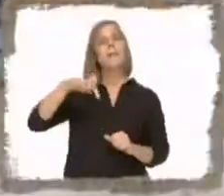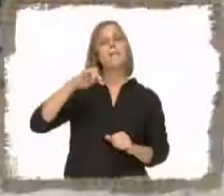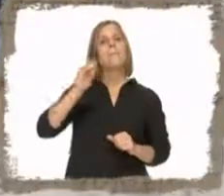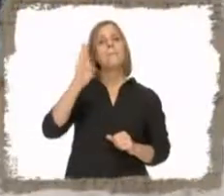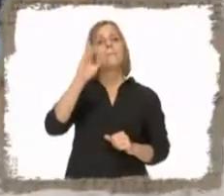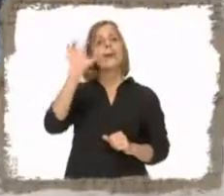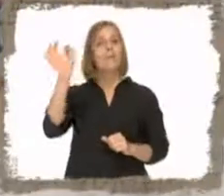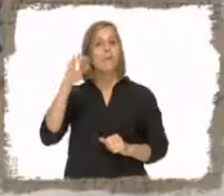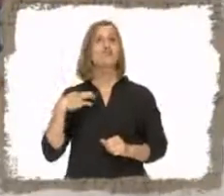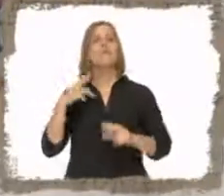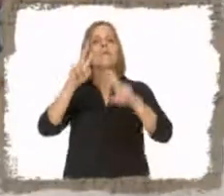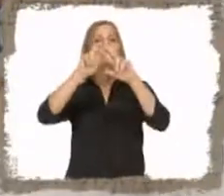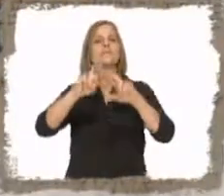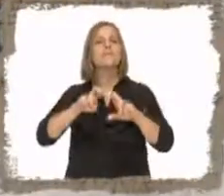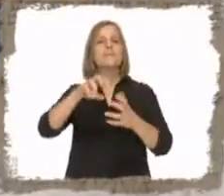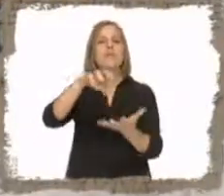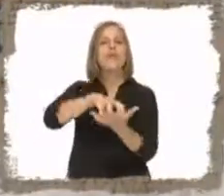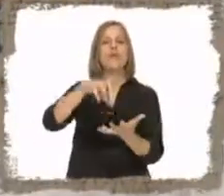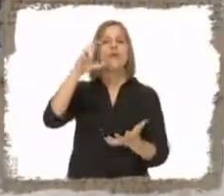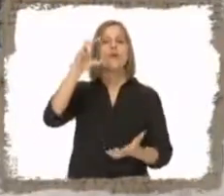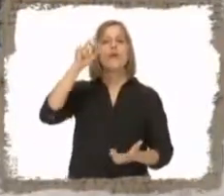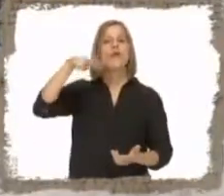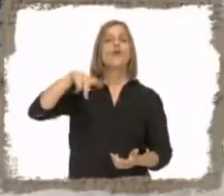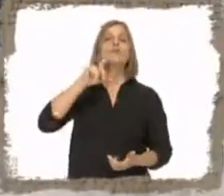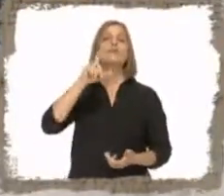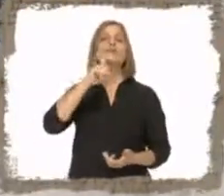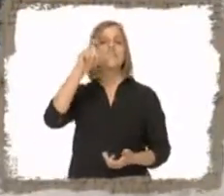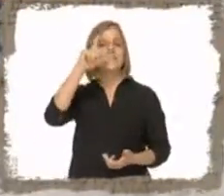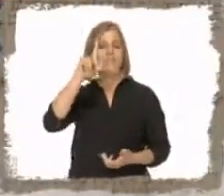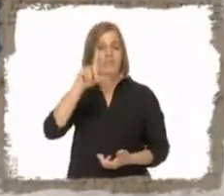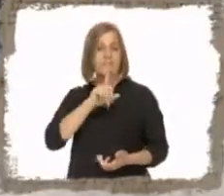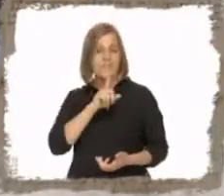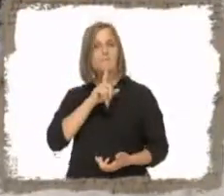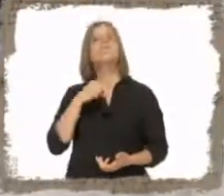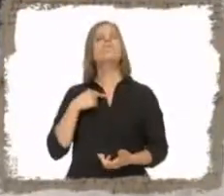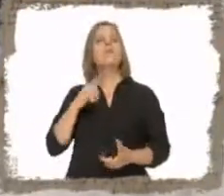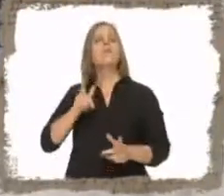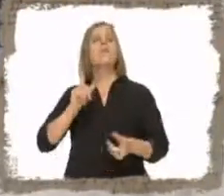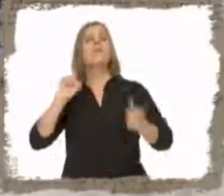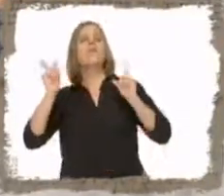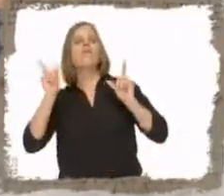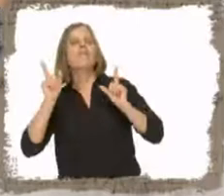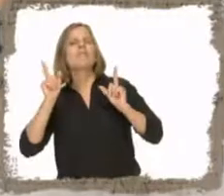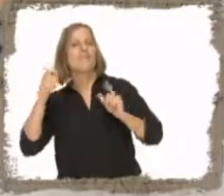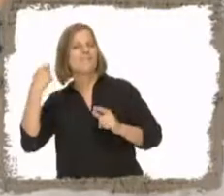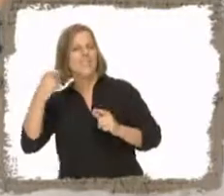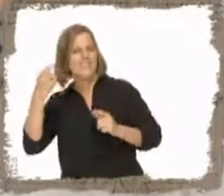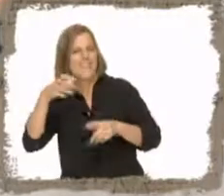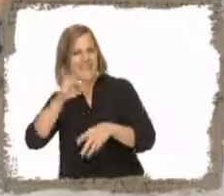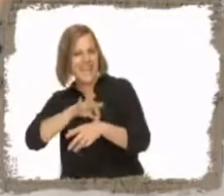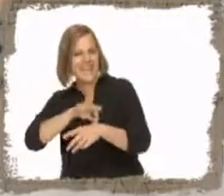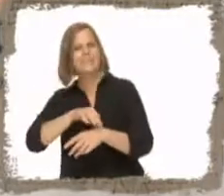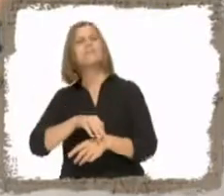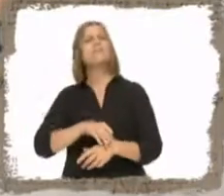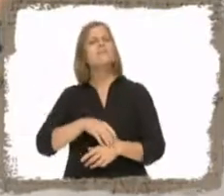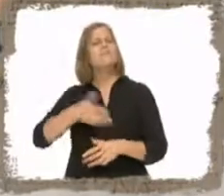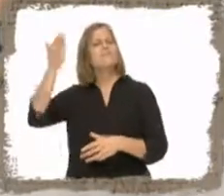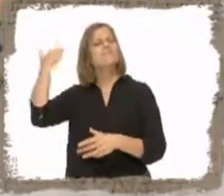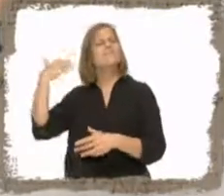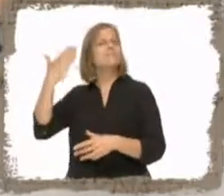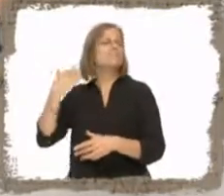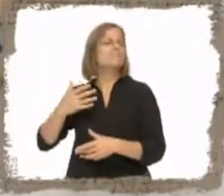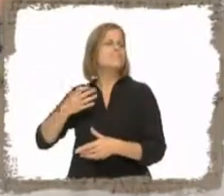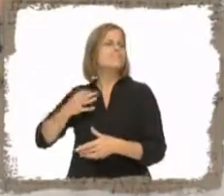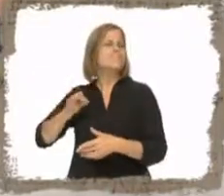Me llamo Pablo del Domenico, soy investigador de CONICET y también soy docente de la Facultad de Ciencias Veterinarias. Allá por el principio del